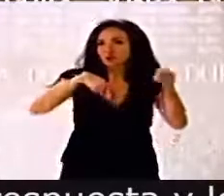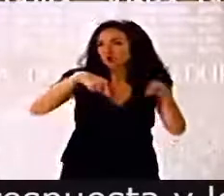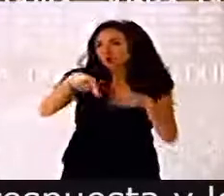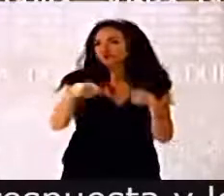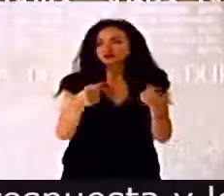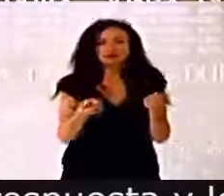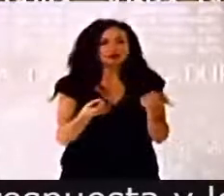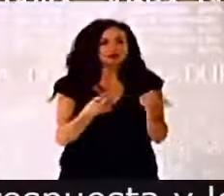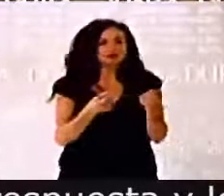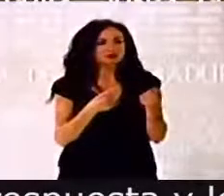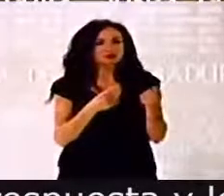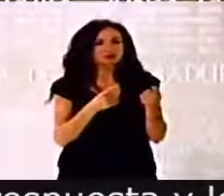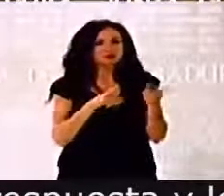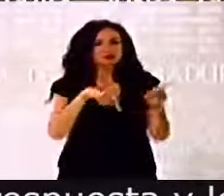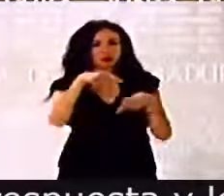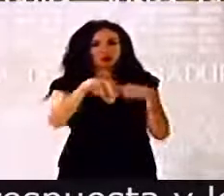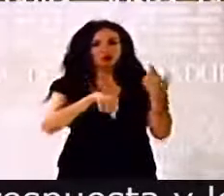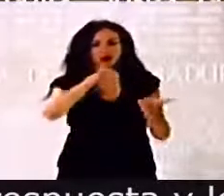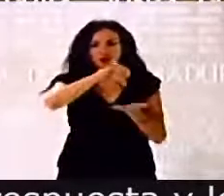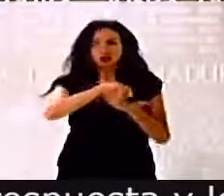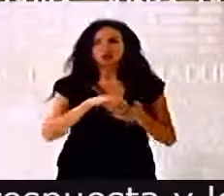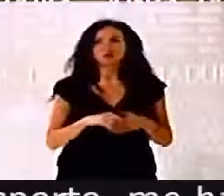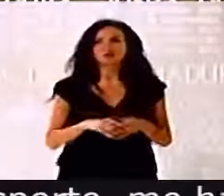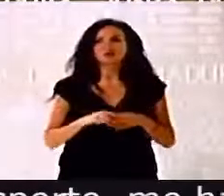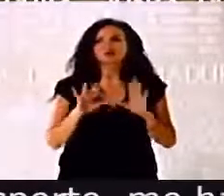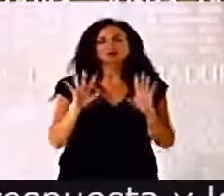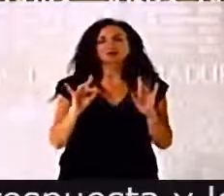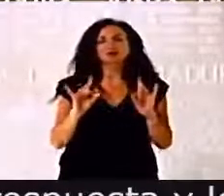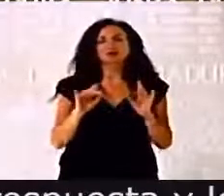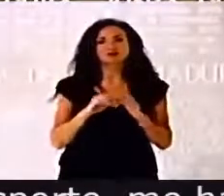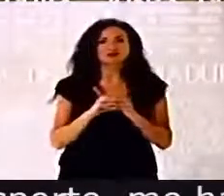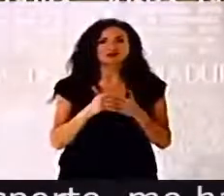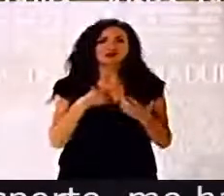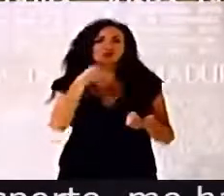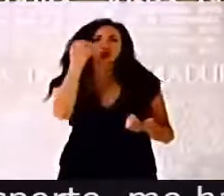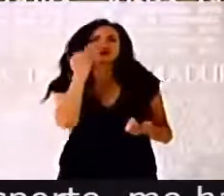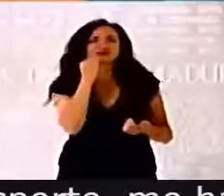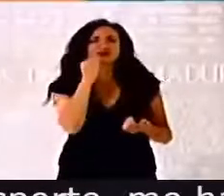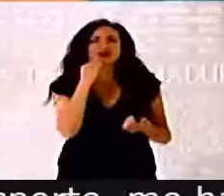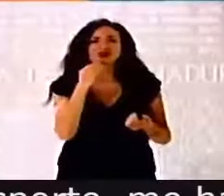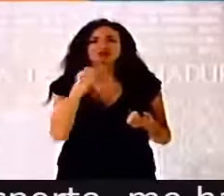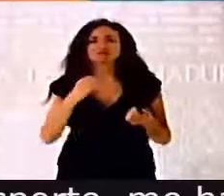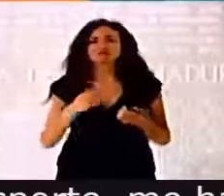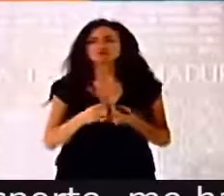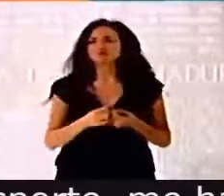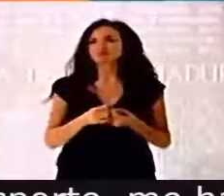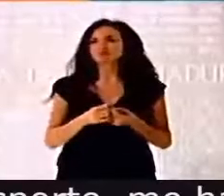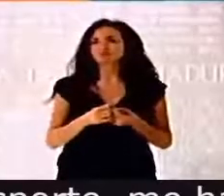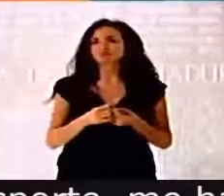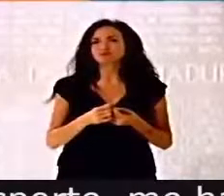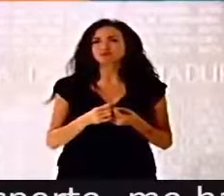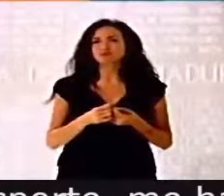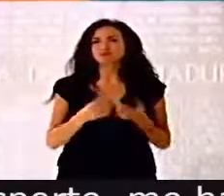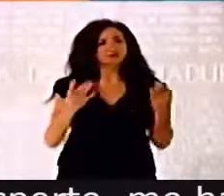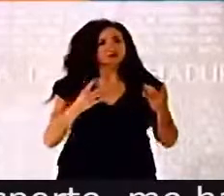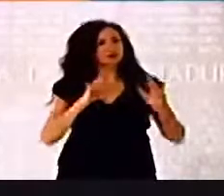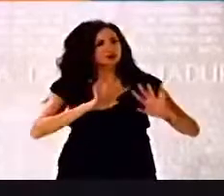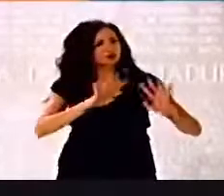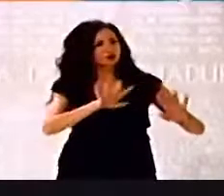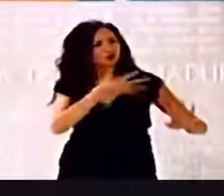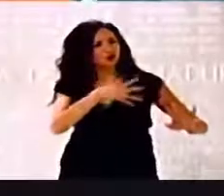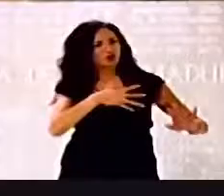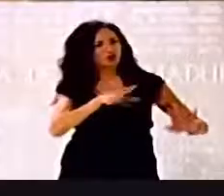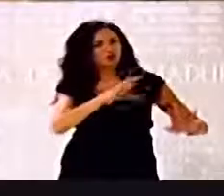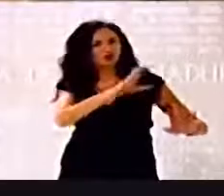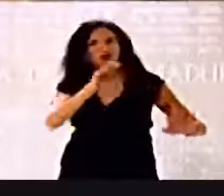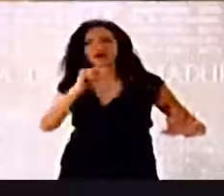transporte interurbano, ¿me ha dicho ahora? De que se quejan eso, de cómo han reducido... ¿Y se están manifestando dónde? ¿En Cáceres y en